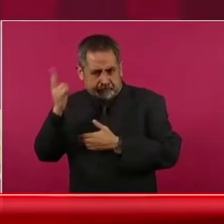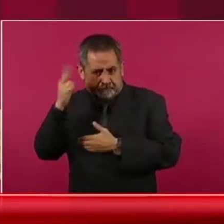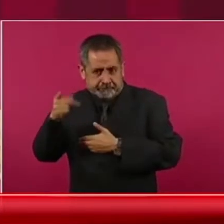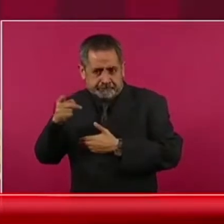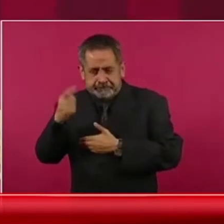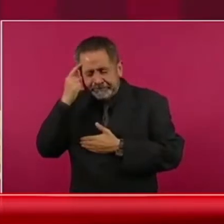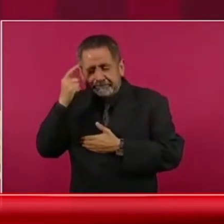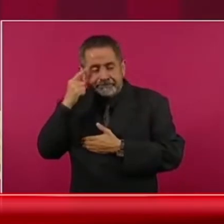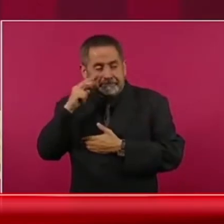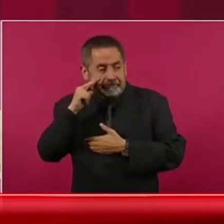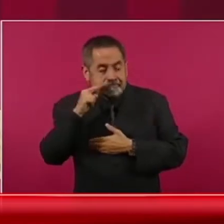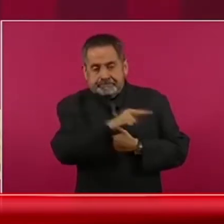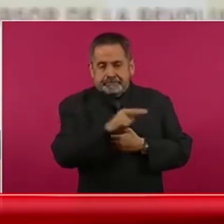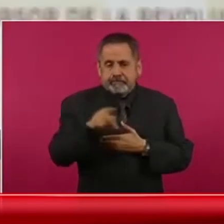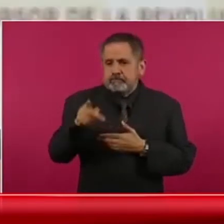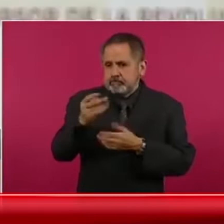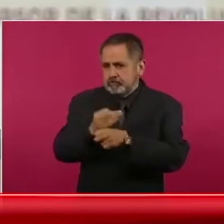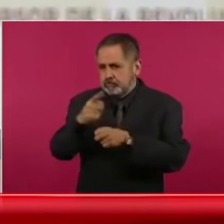que estudian periodismo,